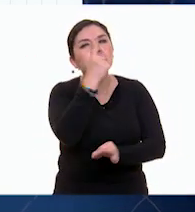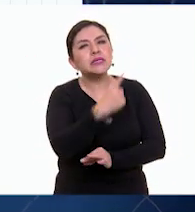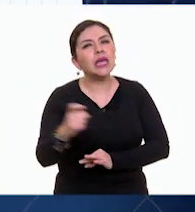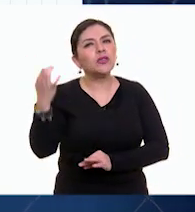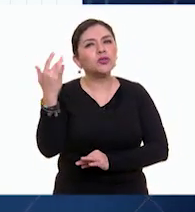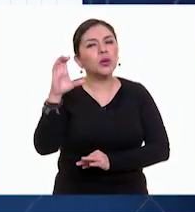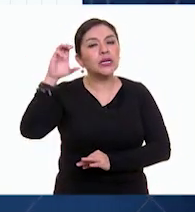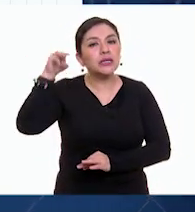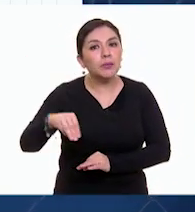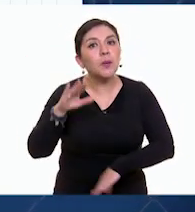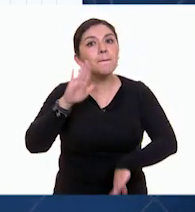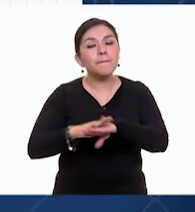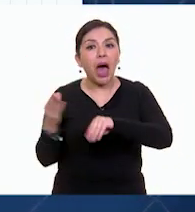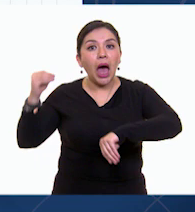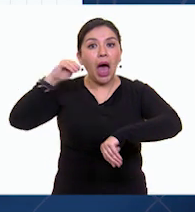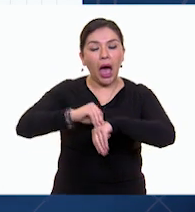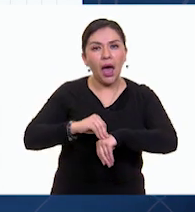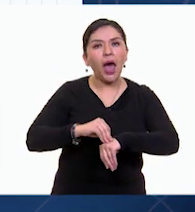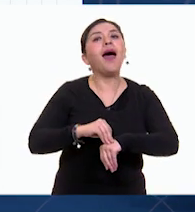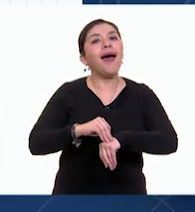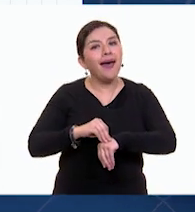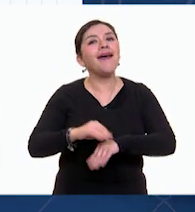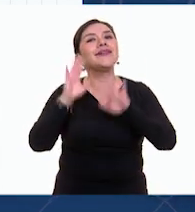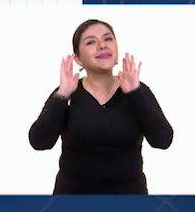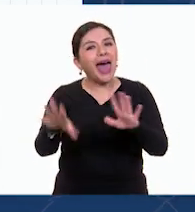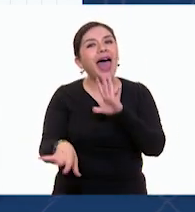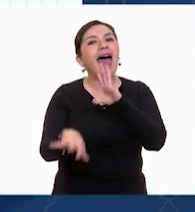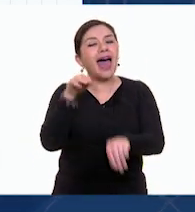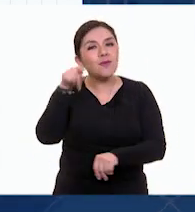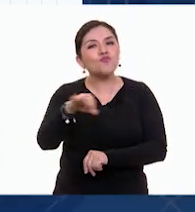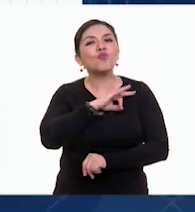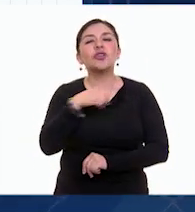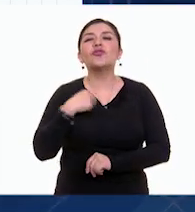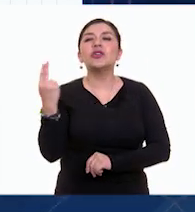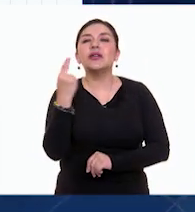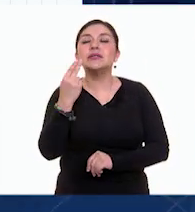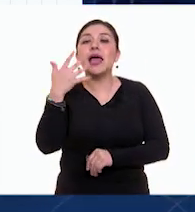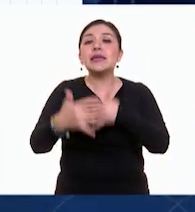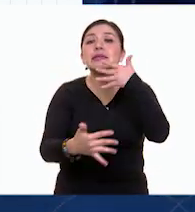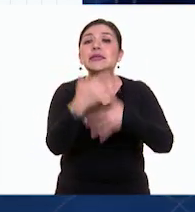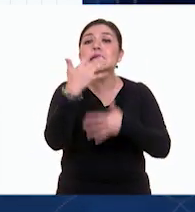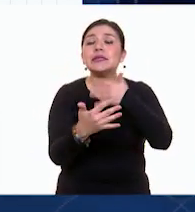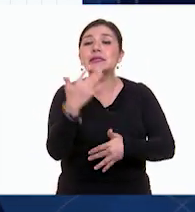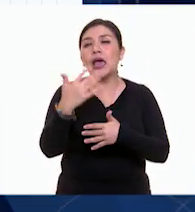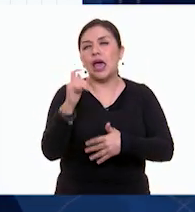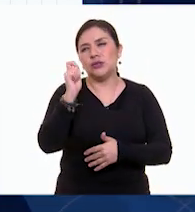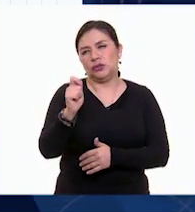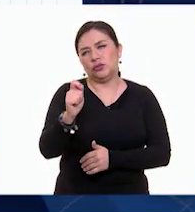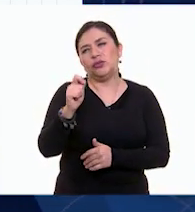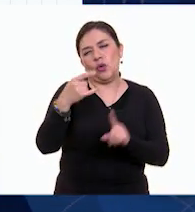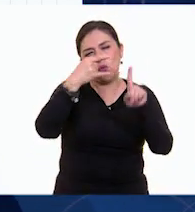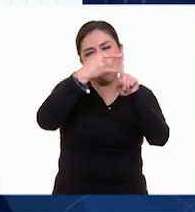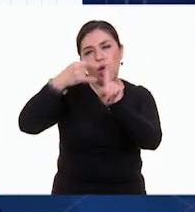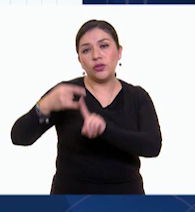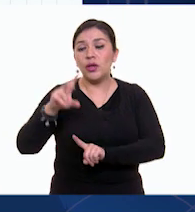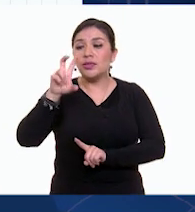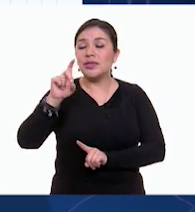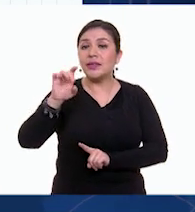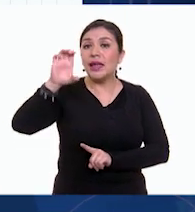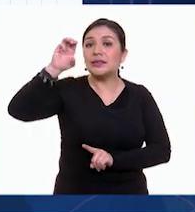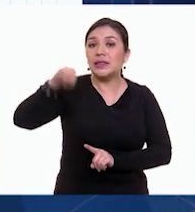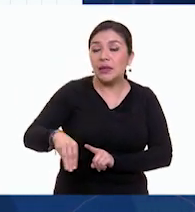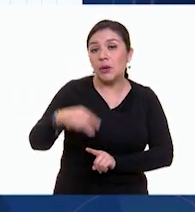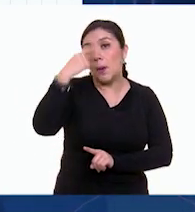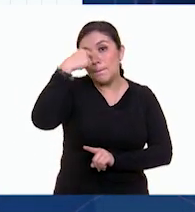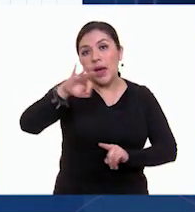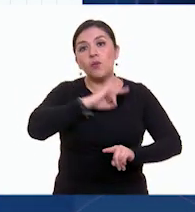150 centímetros más. Entonces ya lo encontré, maestra. Necesitaría 15 losetas cuadradas de 30 centímetros por